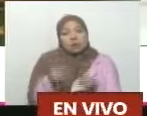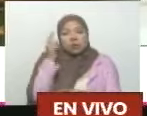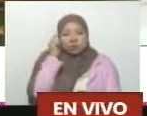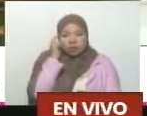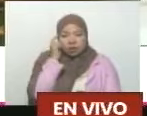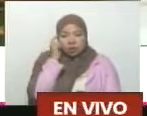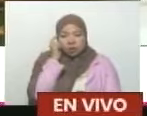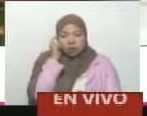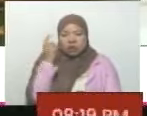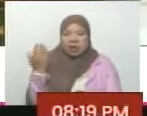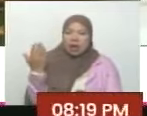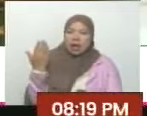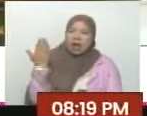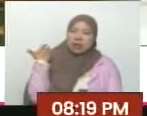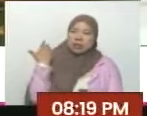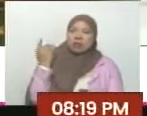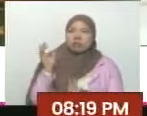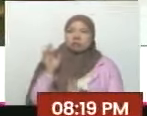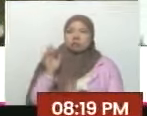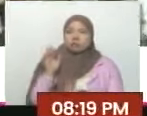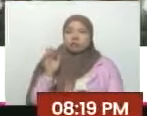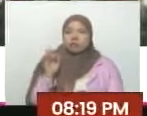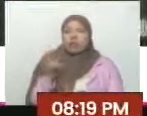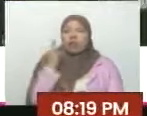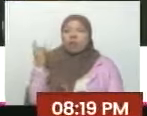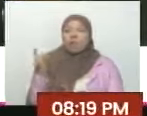Y nada más por casualidad vamos a recordar que es Bolivia